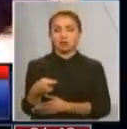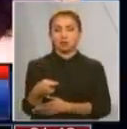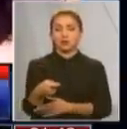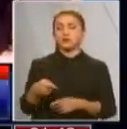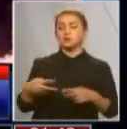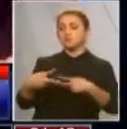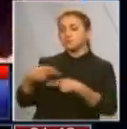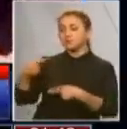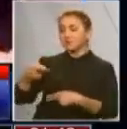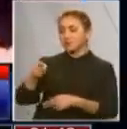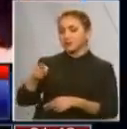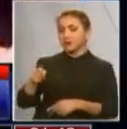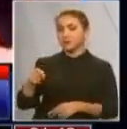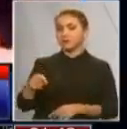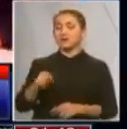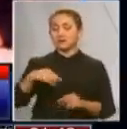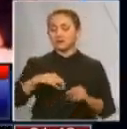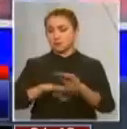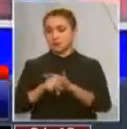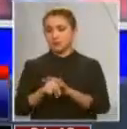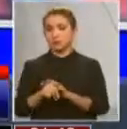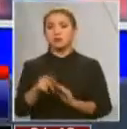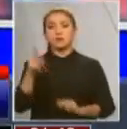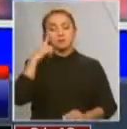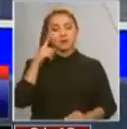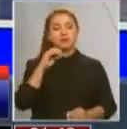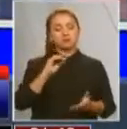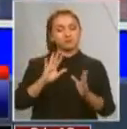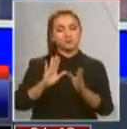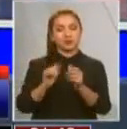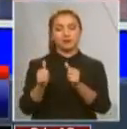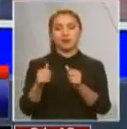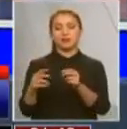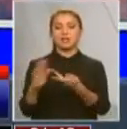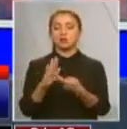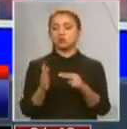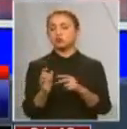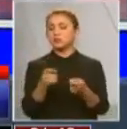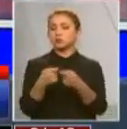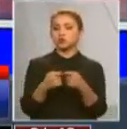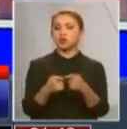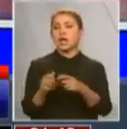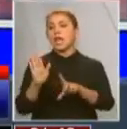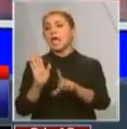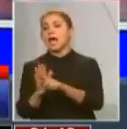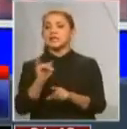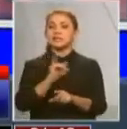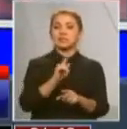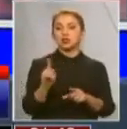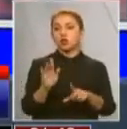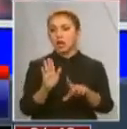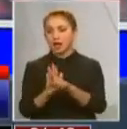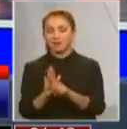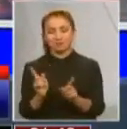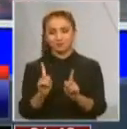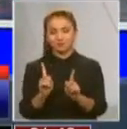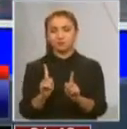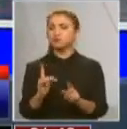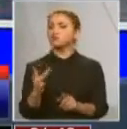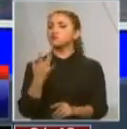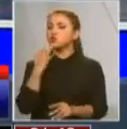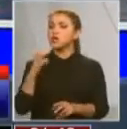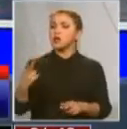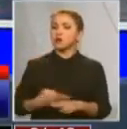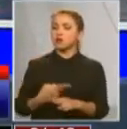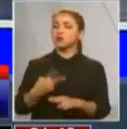Ese es mi pecado y ese es mi delito. Okay, senador, pero más allá de la discusión sobre qué es legal y qué no es legal, ¿por qué le arrienda a